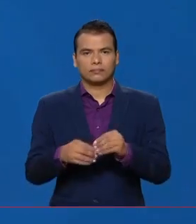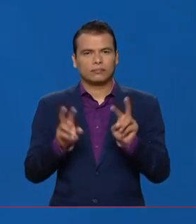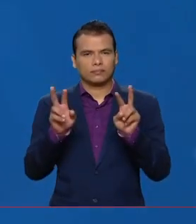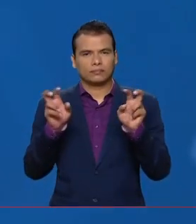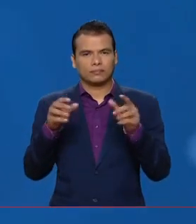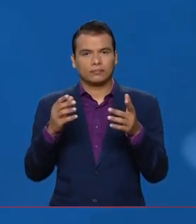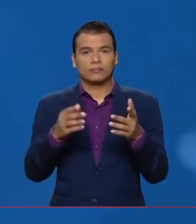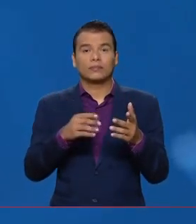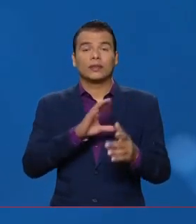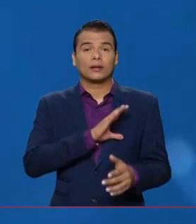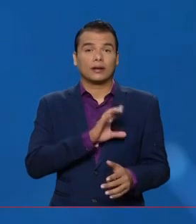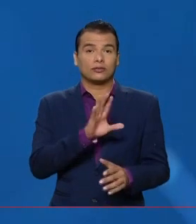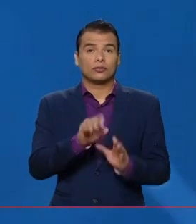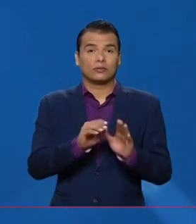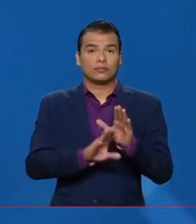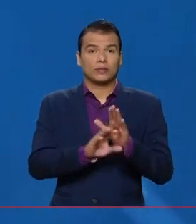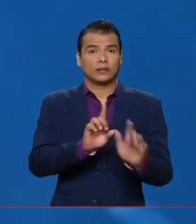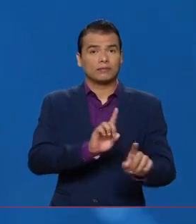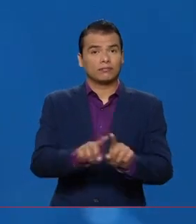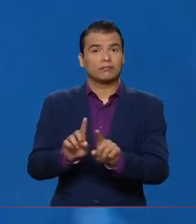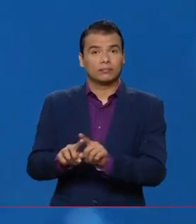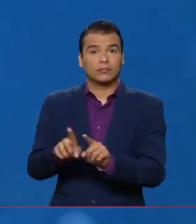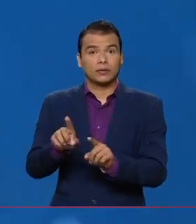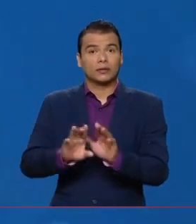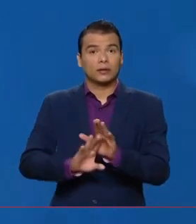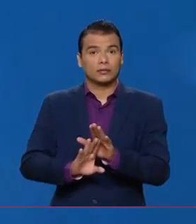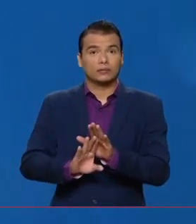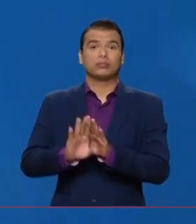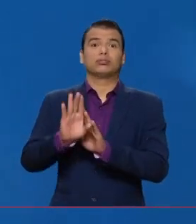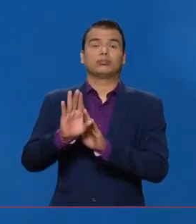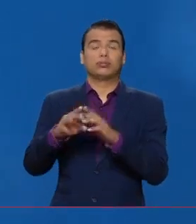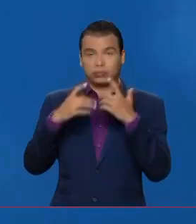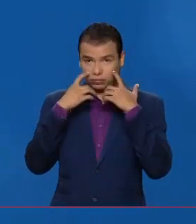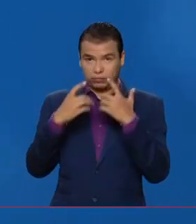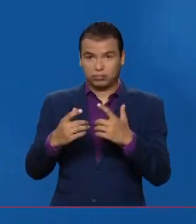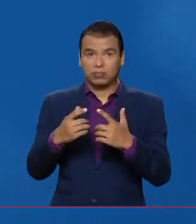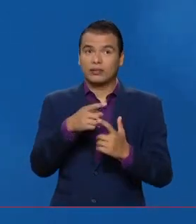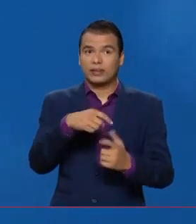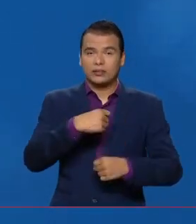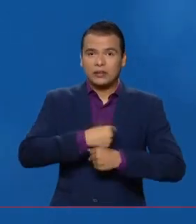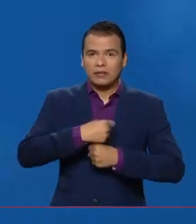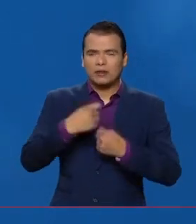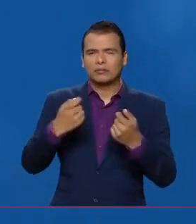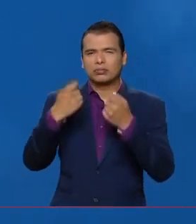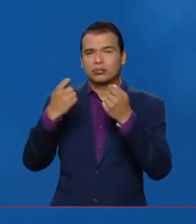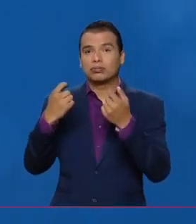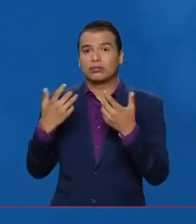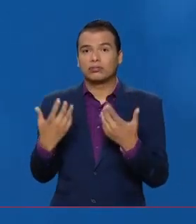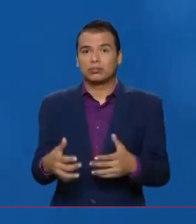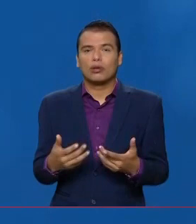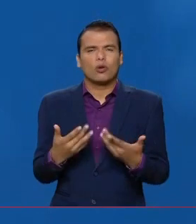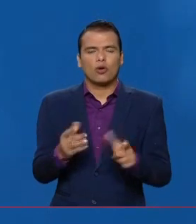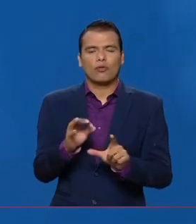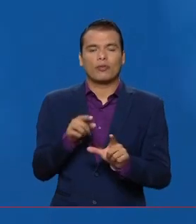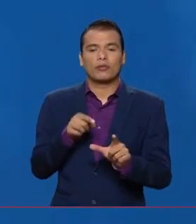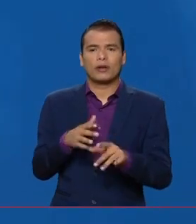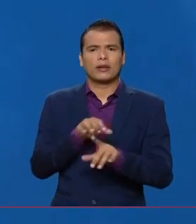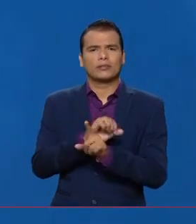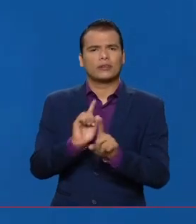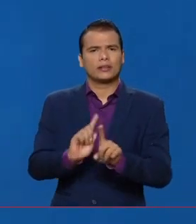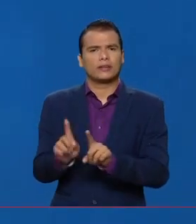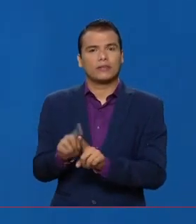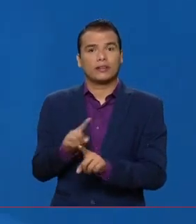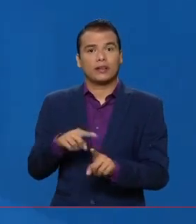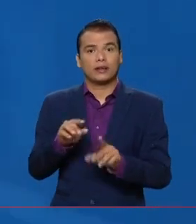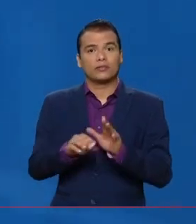Los emprendimientos en Cali reportaron importantes cifras en materia de ventas. A través de canales digitales, micros, pequeños y medianos negocios